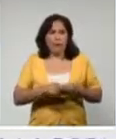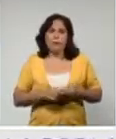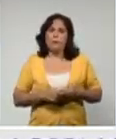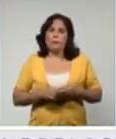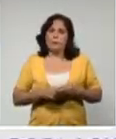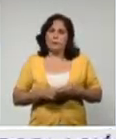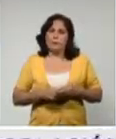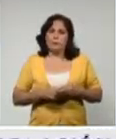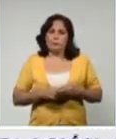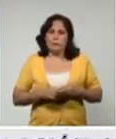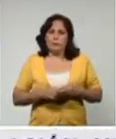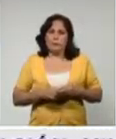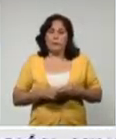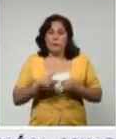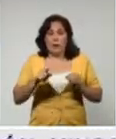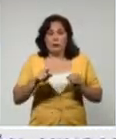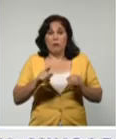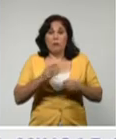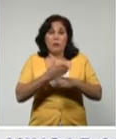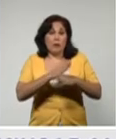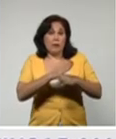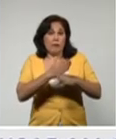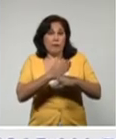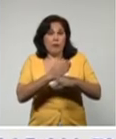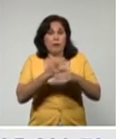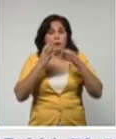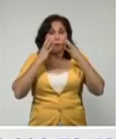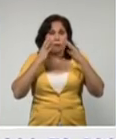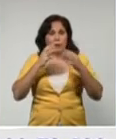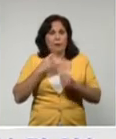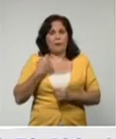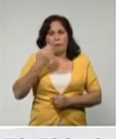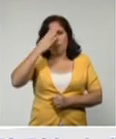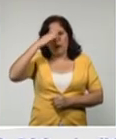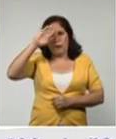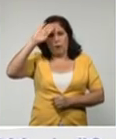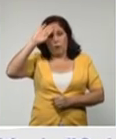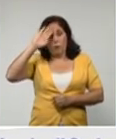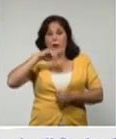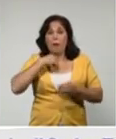ayer, y esto hace que Cuba tenga una letalidad de